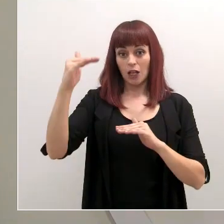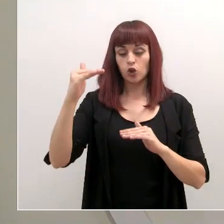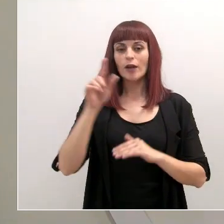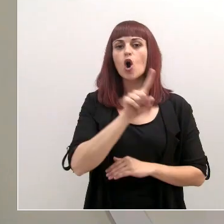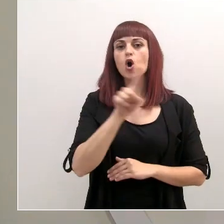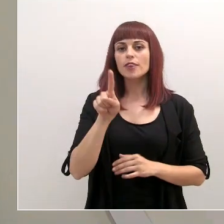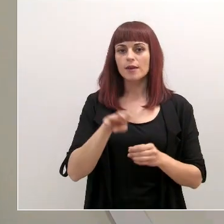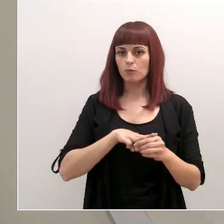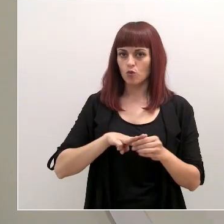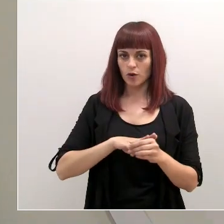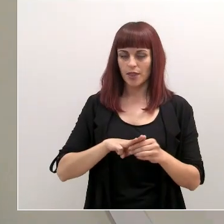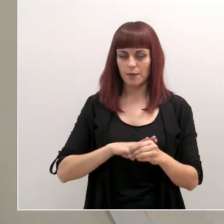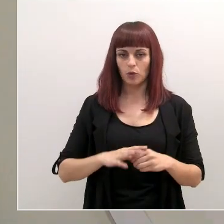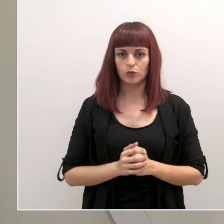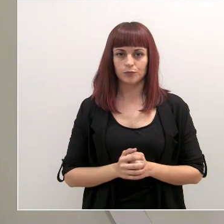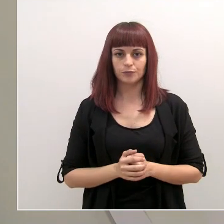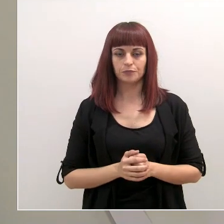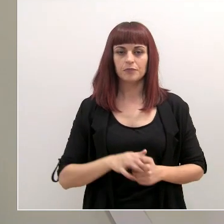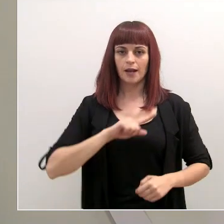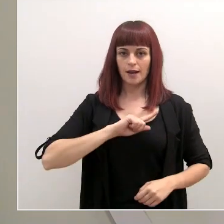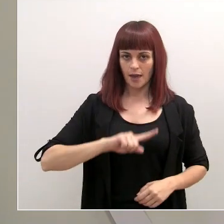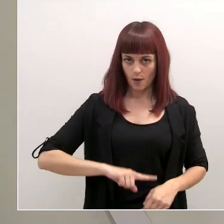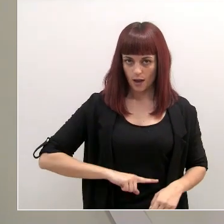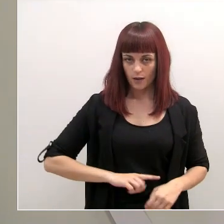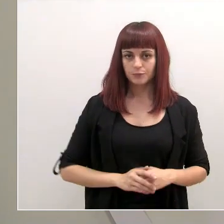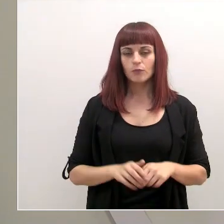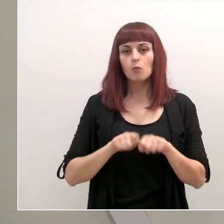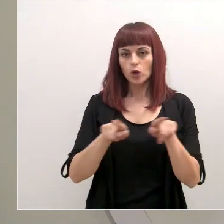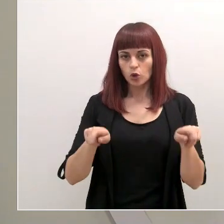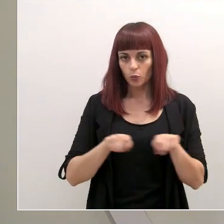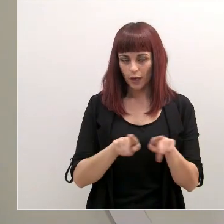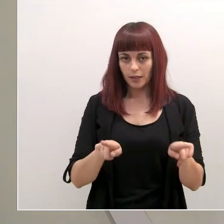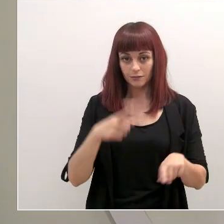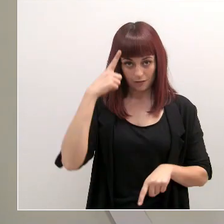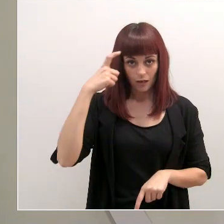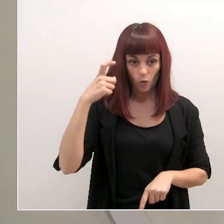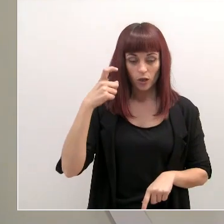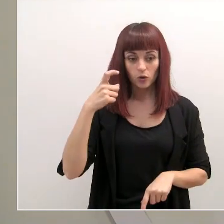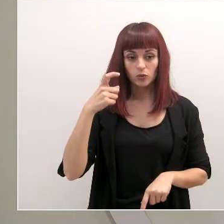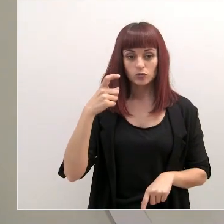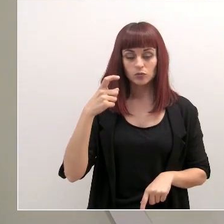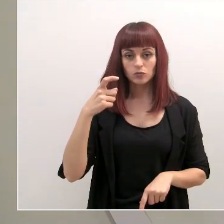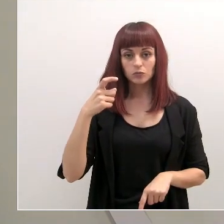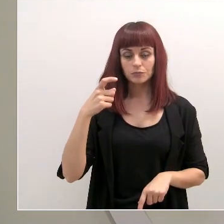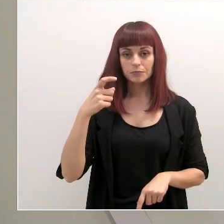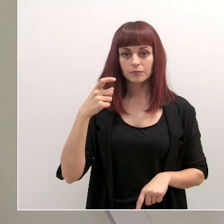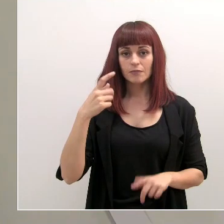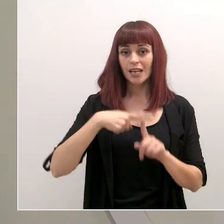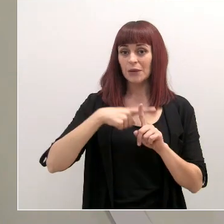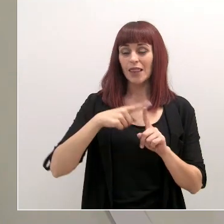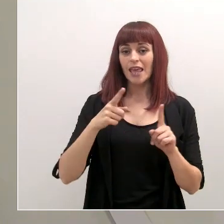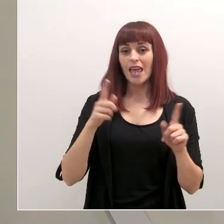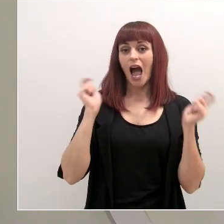11 municipios. Y estos son Caravaca de la Cruz, Puerto Lumbreras, que les recuerdo que salen del nivel de